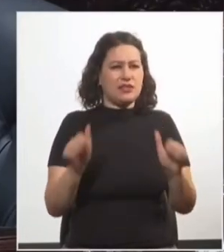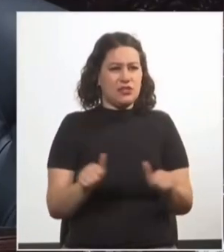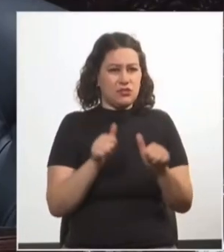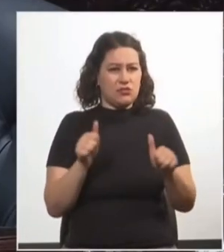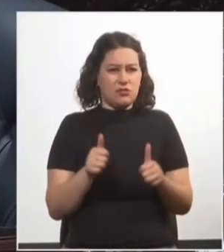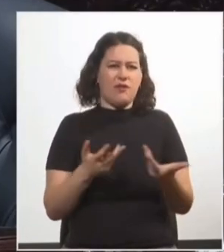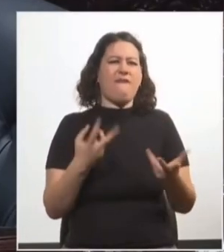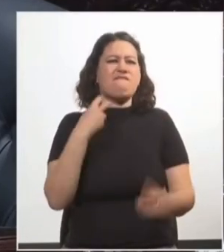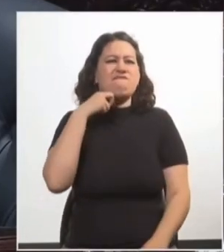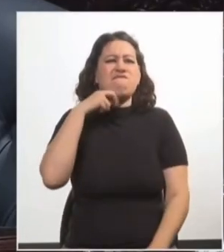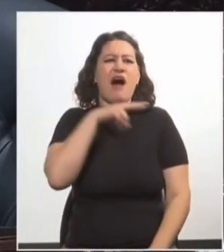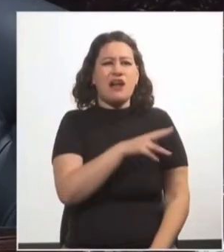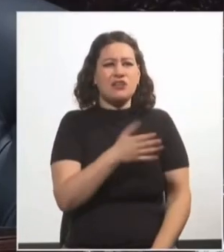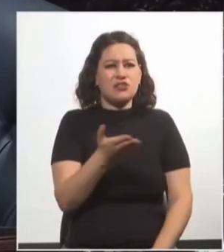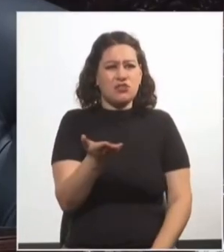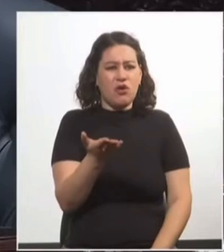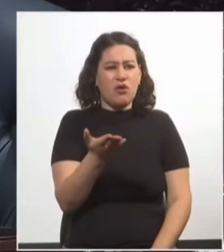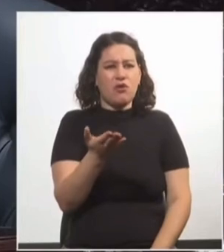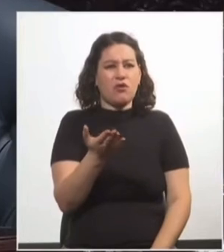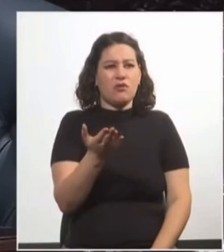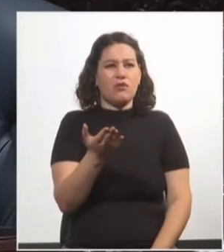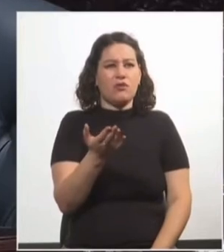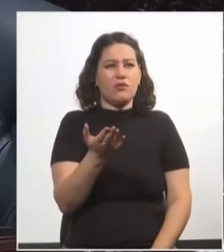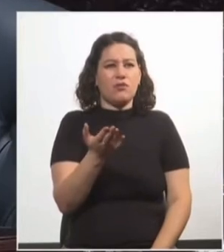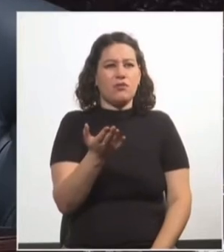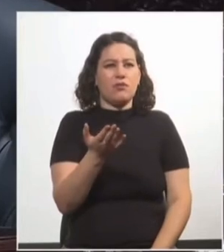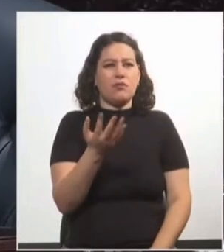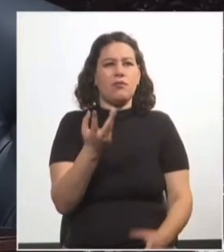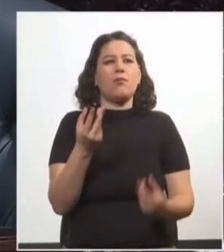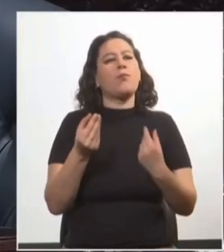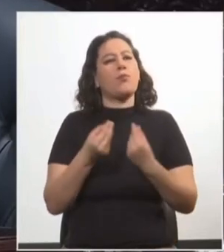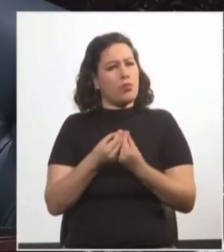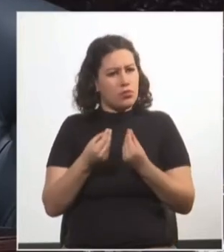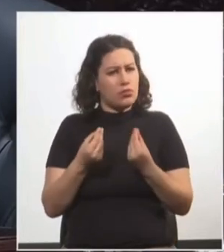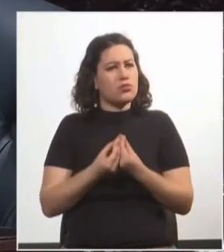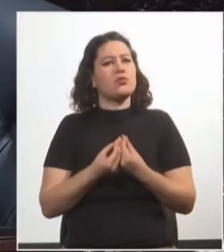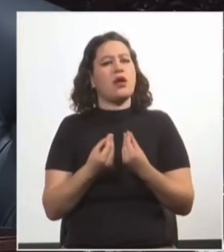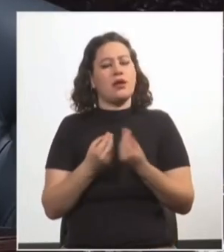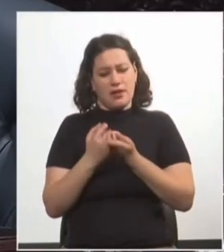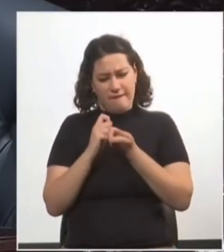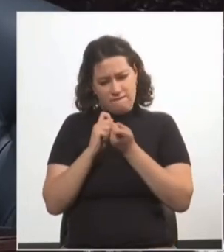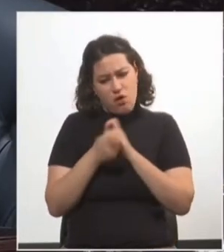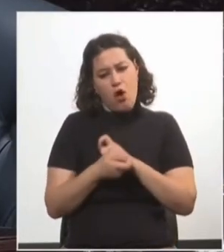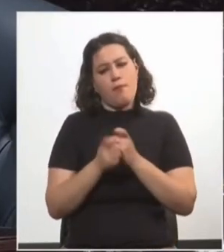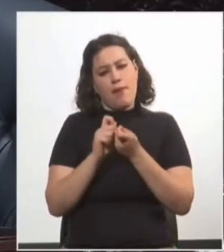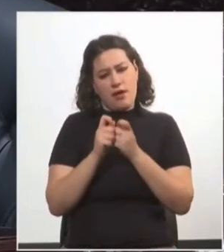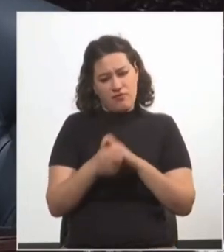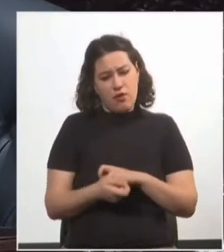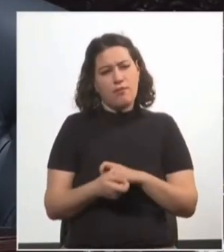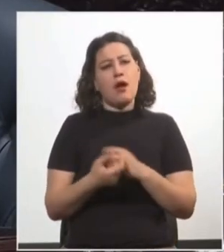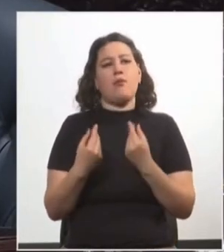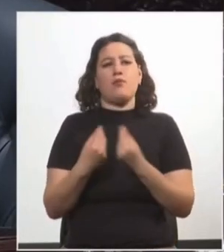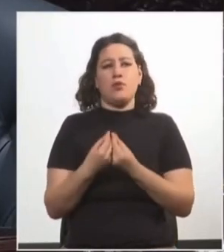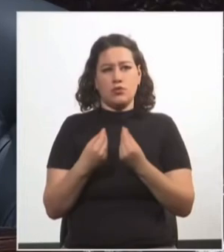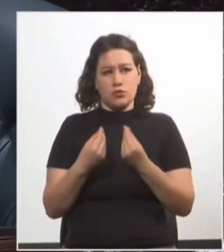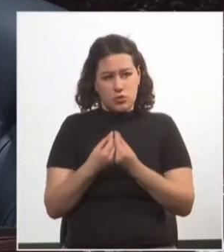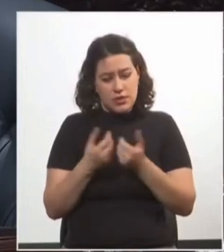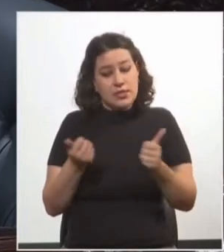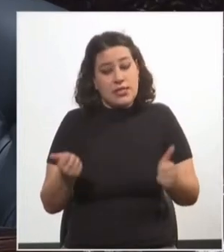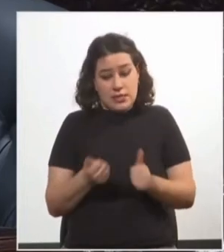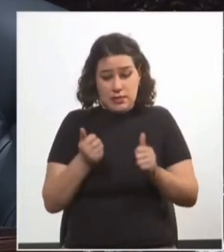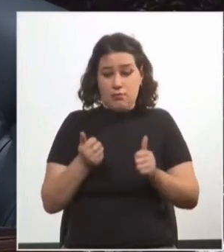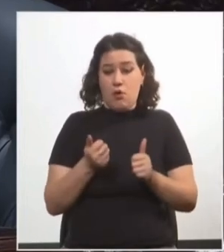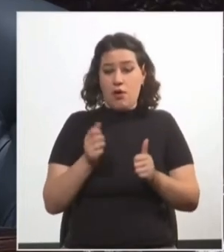más falso que eso. Hubo múltiples reformas y medidas que se hicieron en